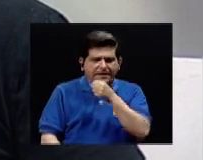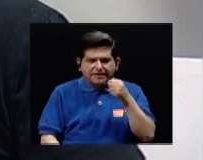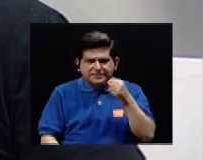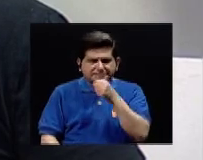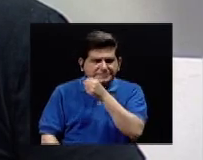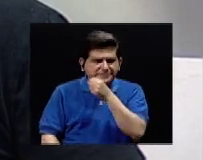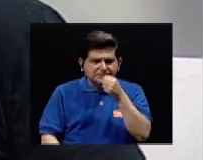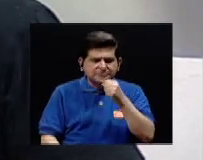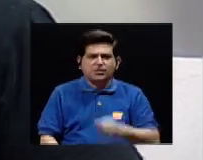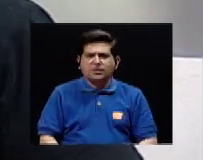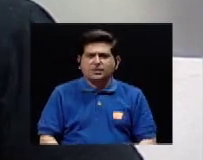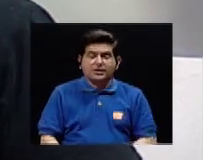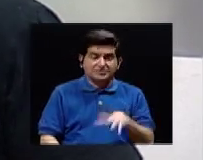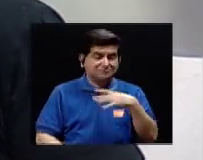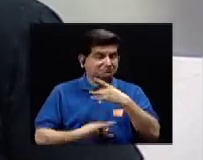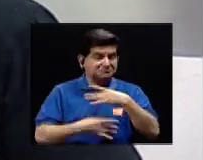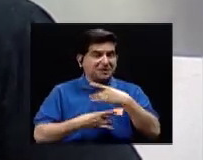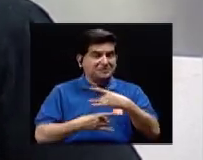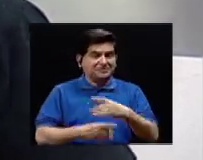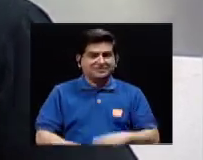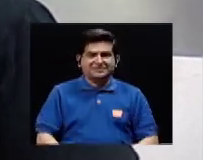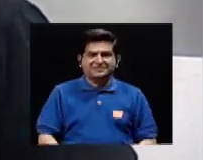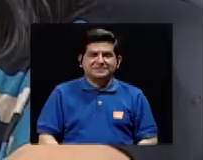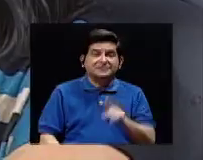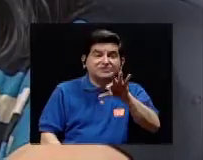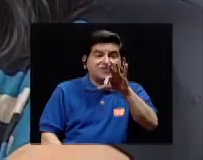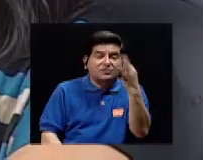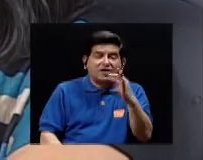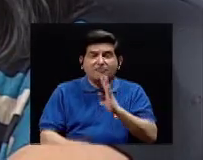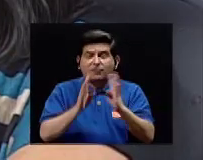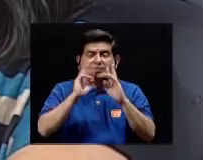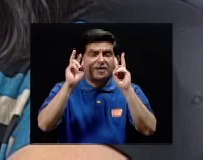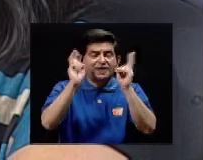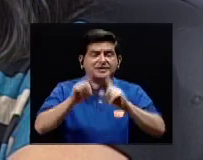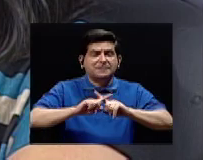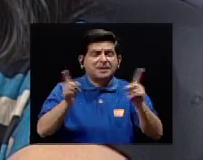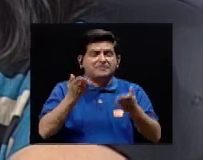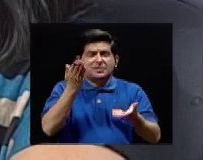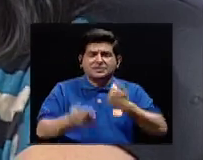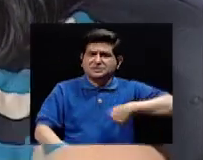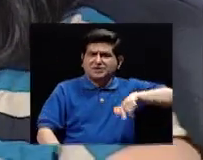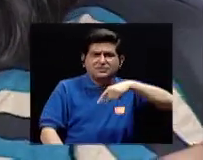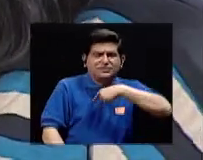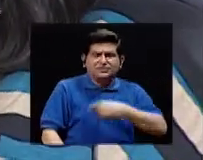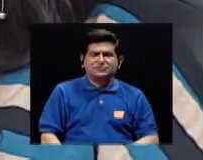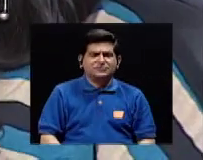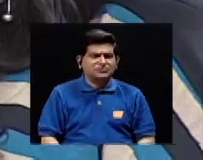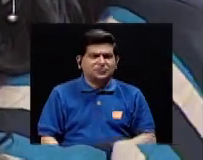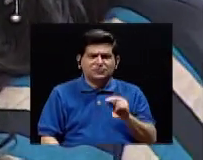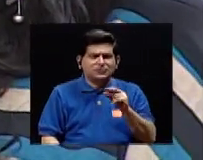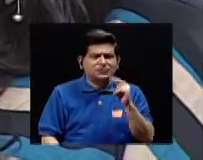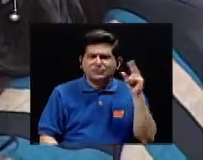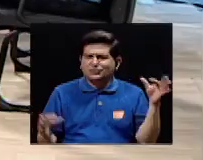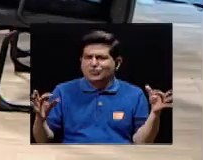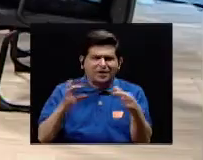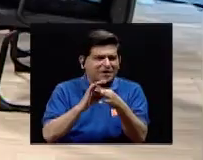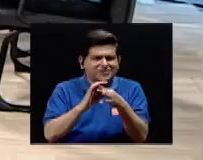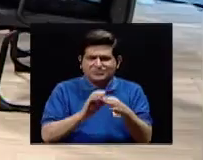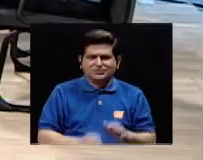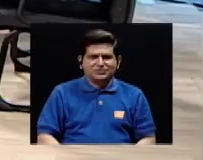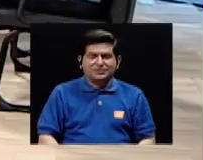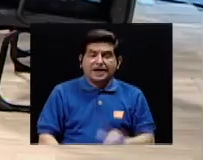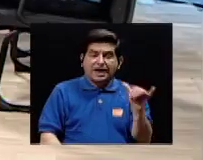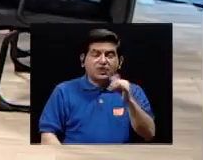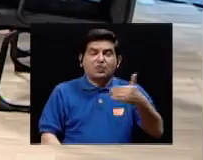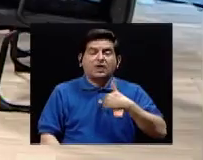canciones que son muy curiosas porque de alguna manera hablan del tema, pero tal vez uno a veces no las conecta con, claro,